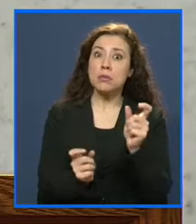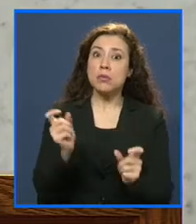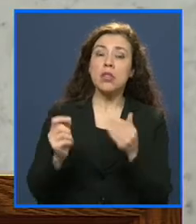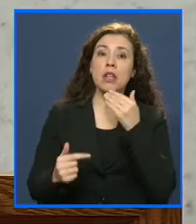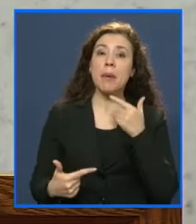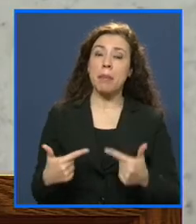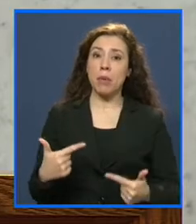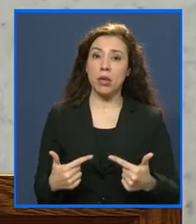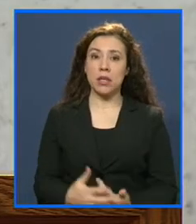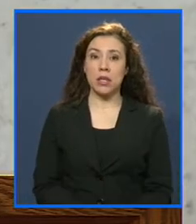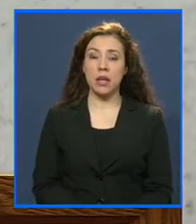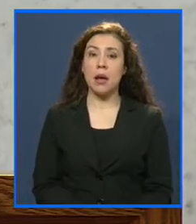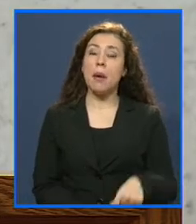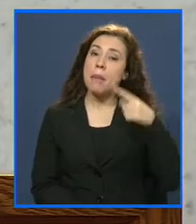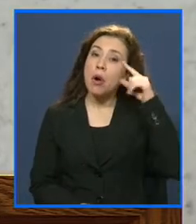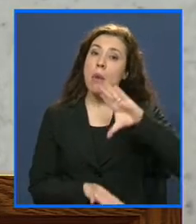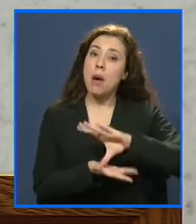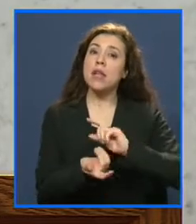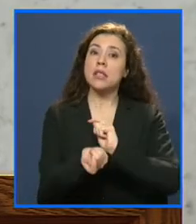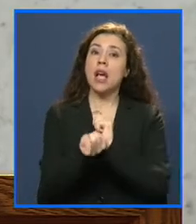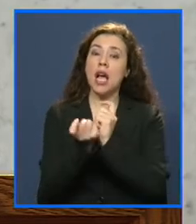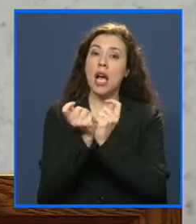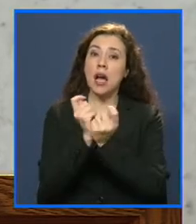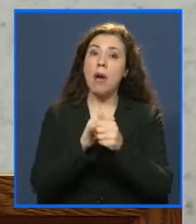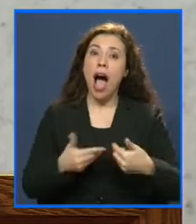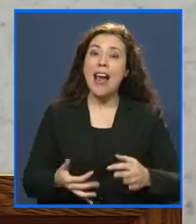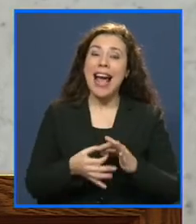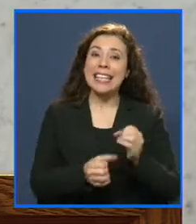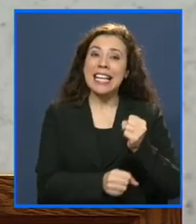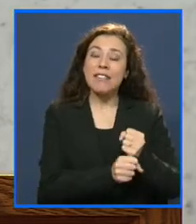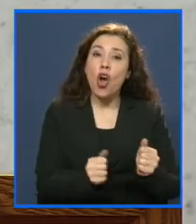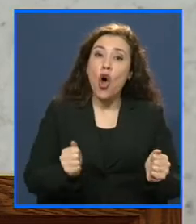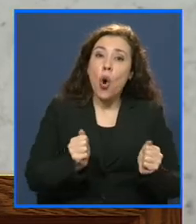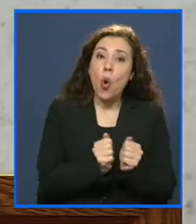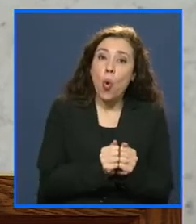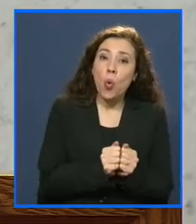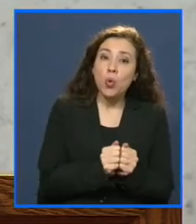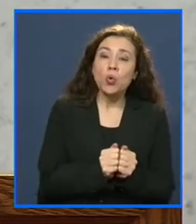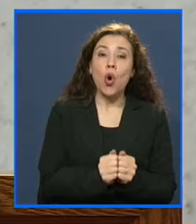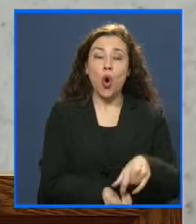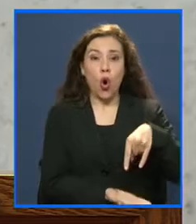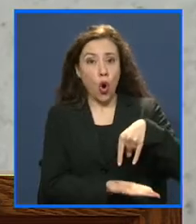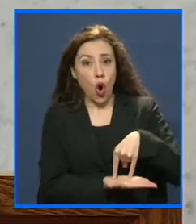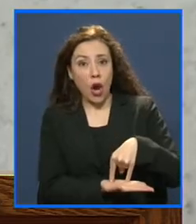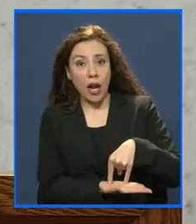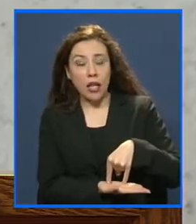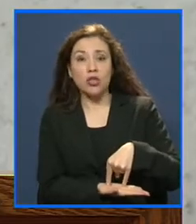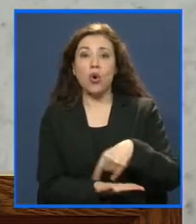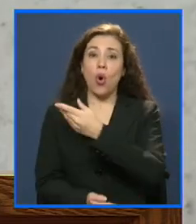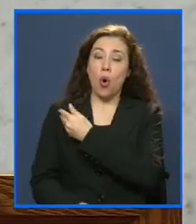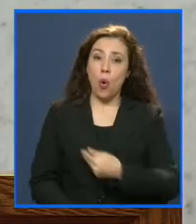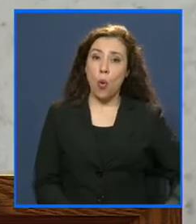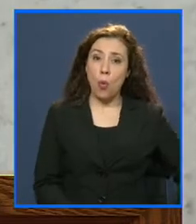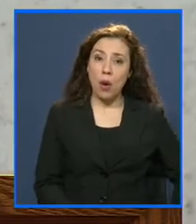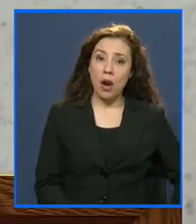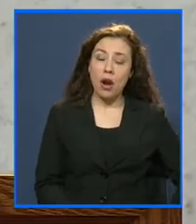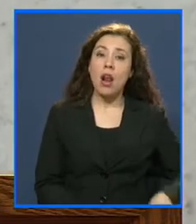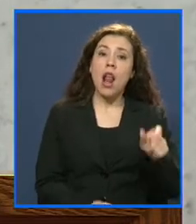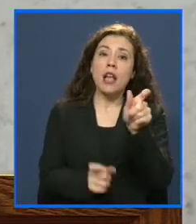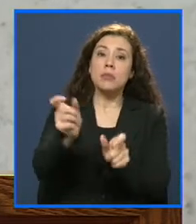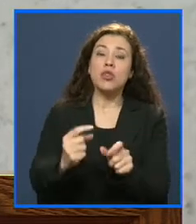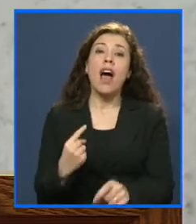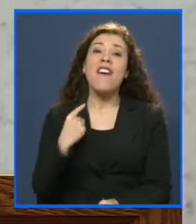política pero el país cambio y hoy día gracias al trabajo conjunto entre el congreso el ejecutivo y las víctimas